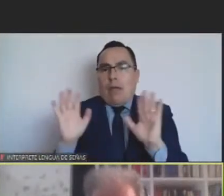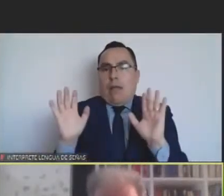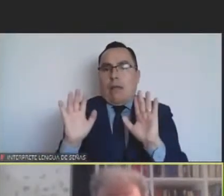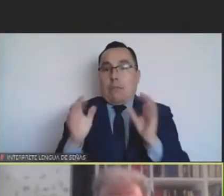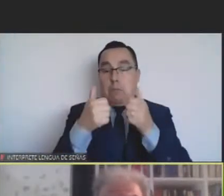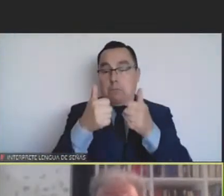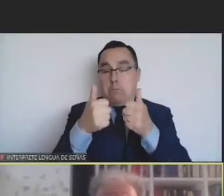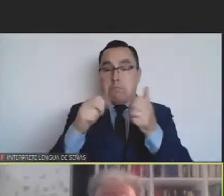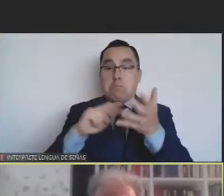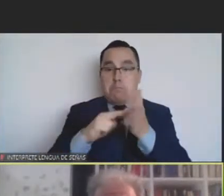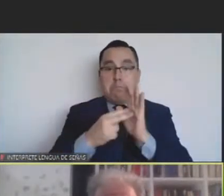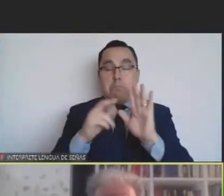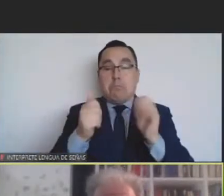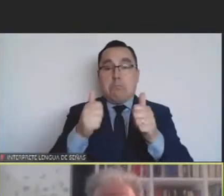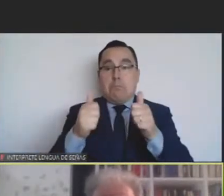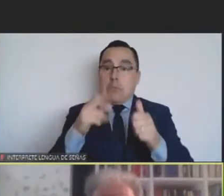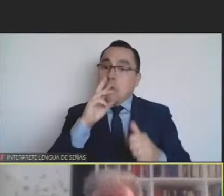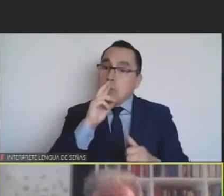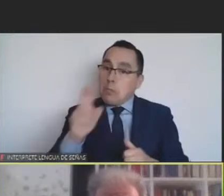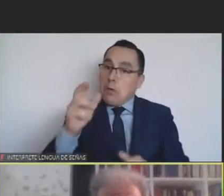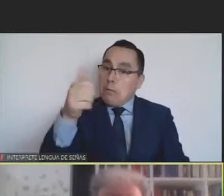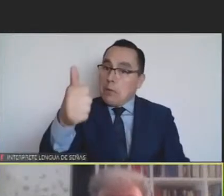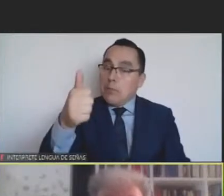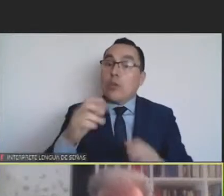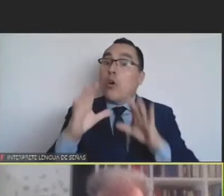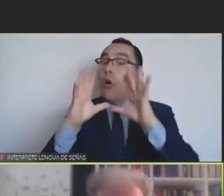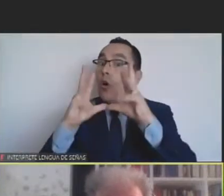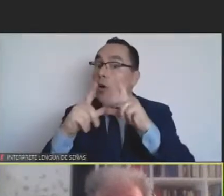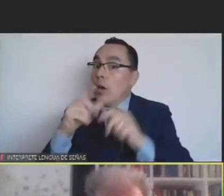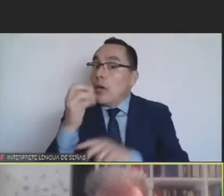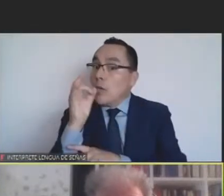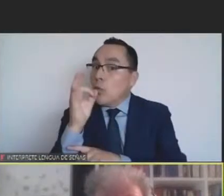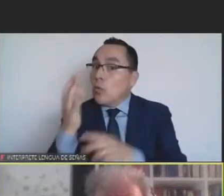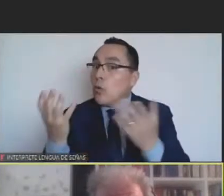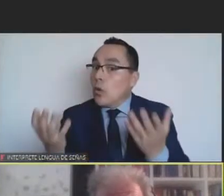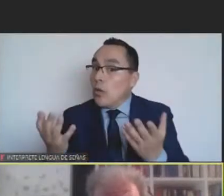un problema. El tema, sin embargo, es que esas reuniones no están